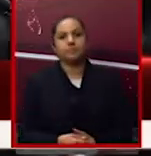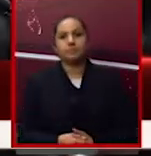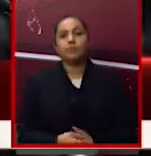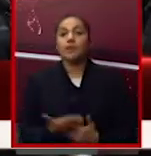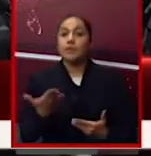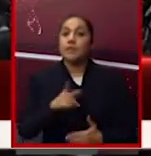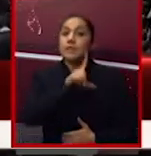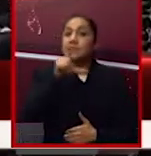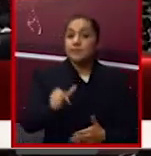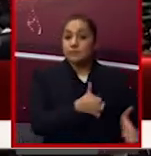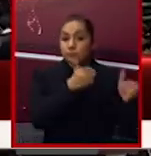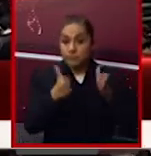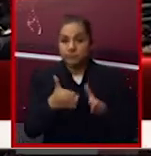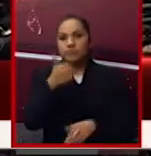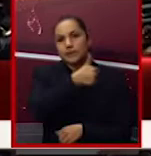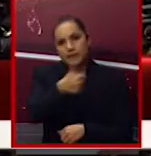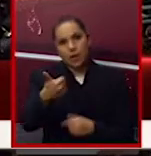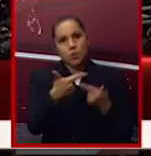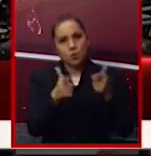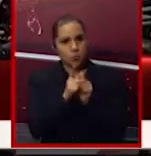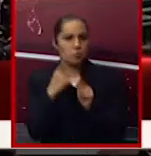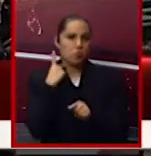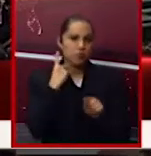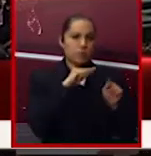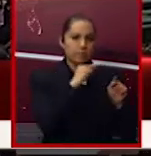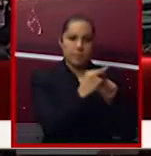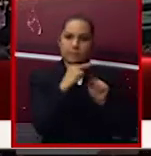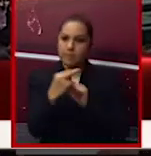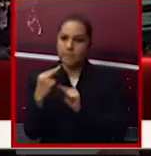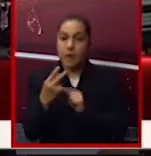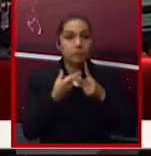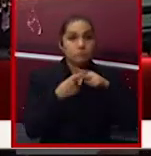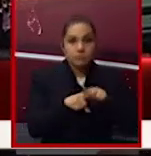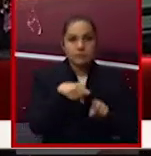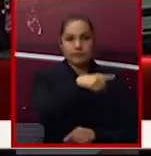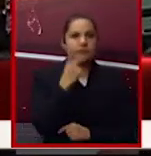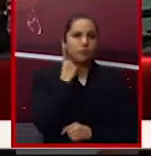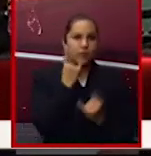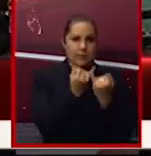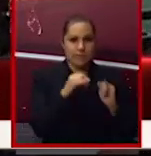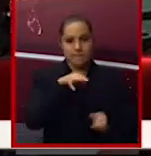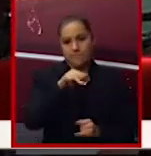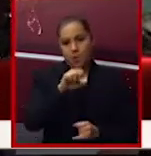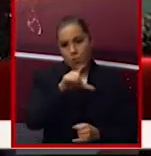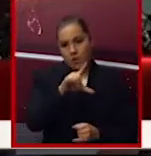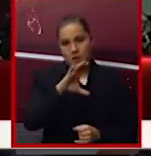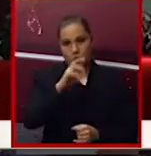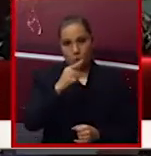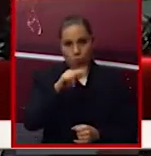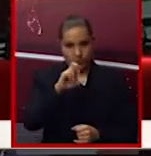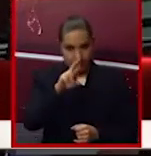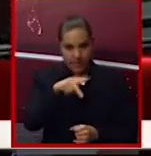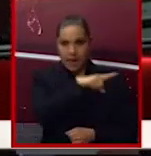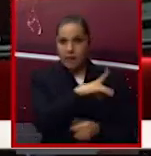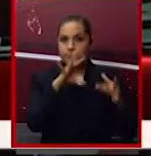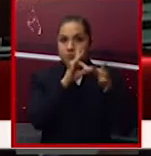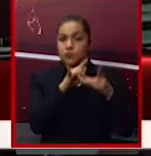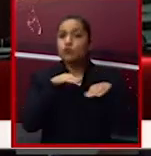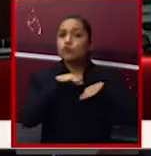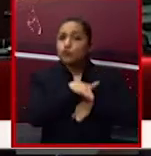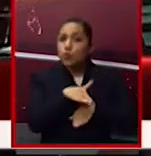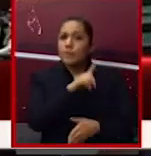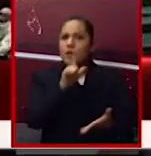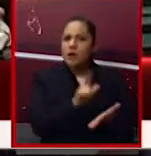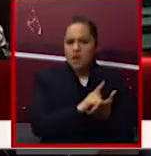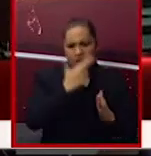Bueno, posteriormente iniciaron los posicionamientos de los partidos políticos. El diputado independiente Manuel Cloutier centró su discurso en el combate a la impunidad